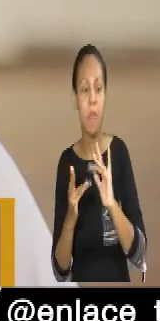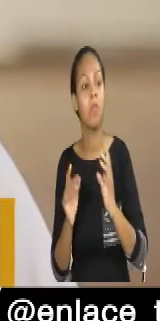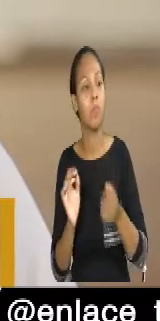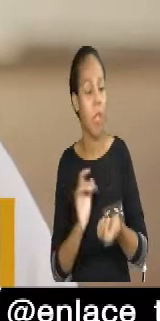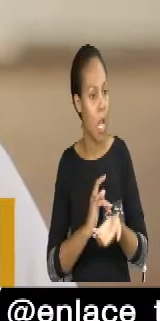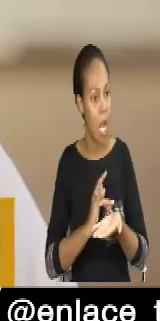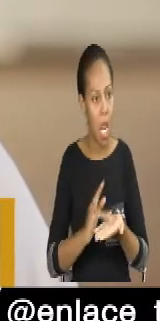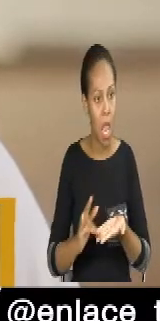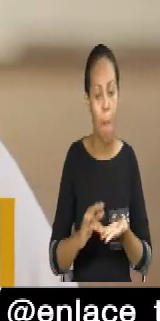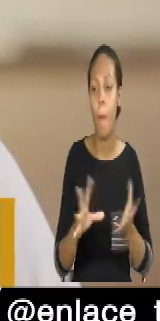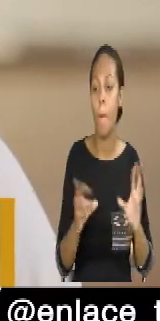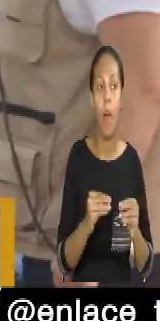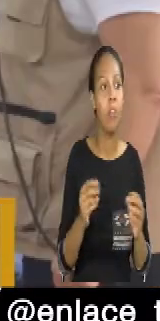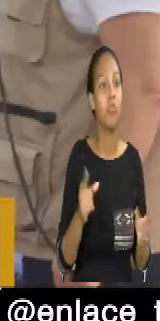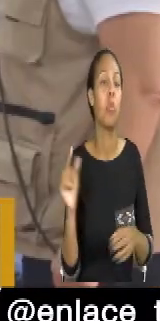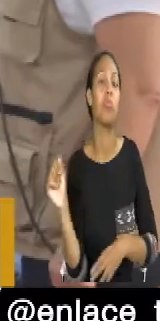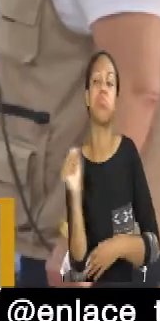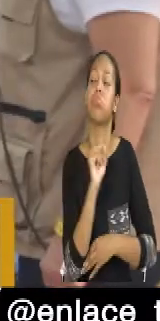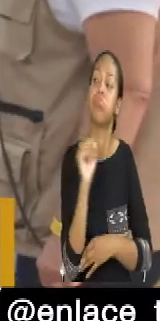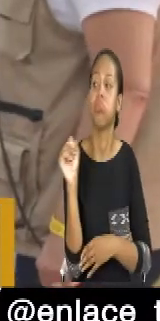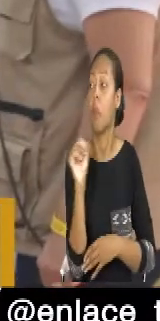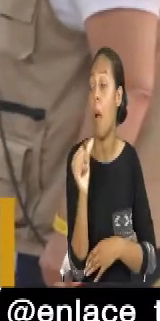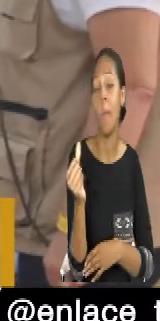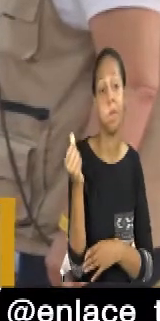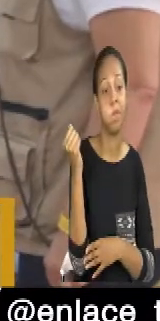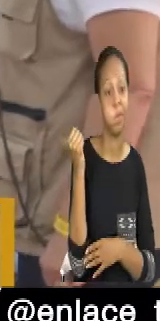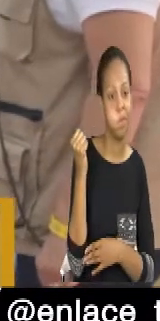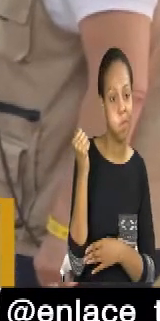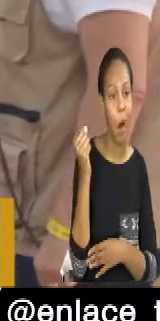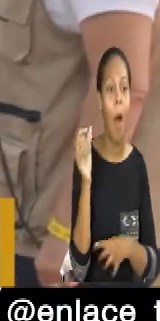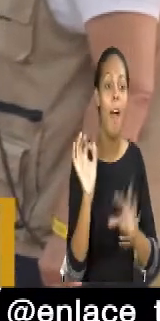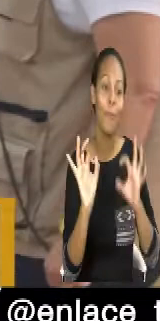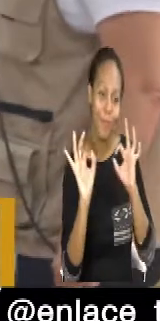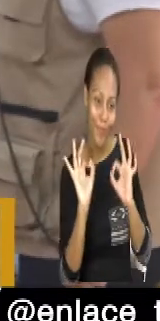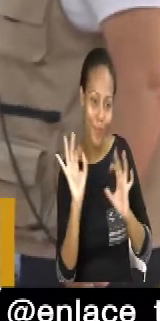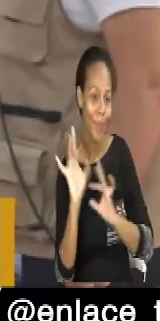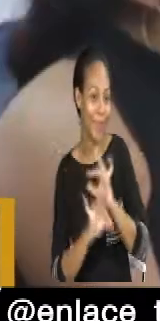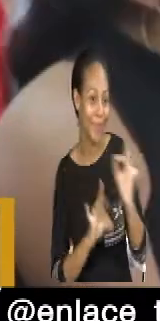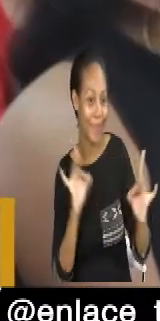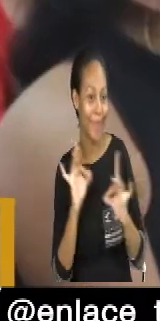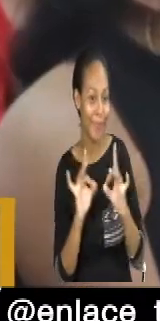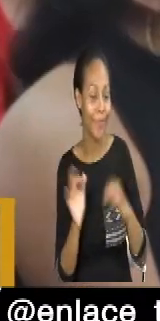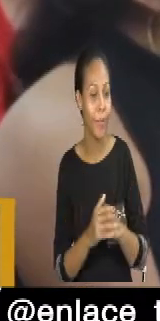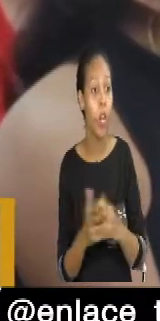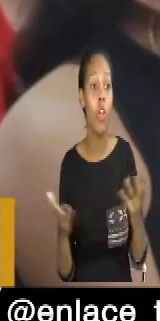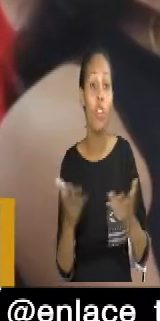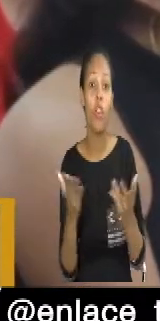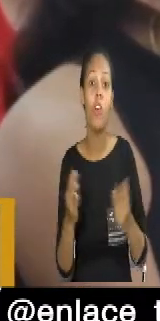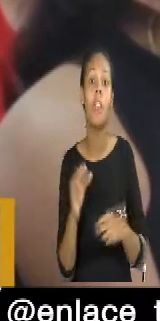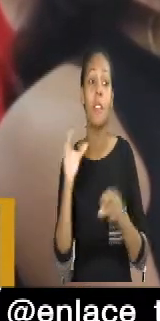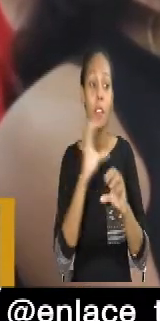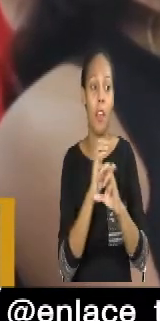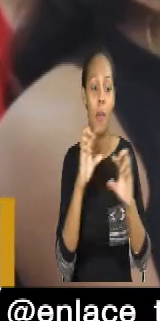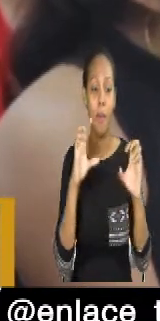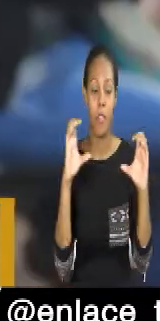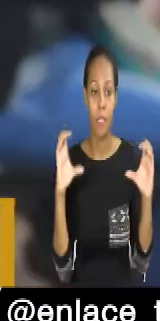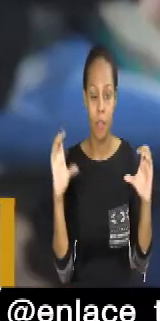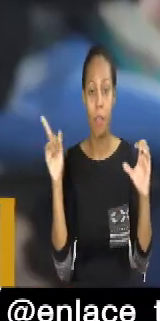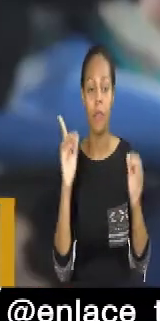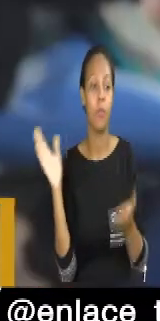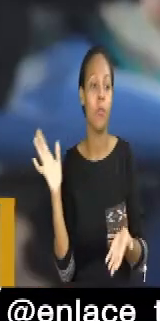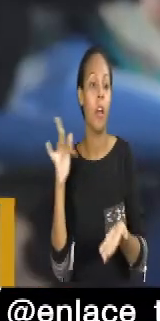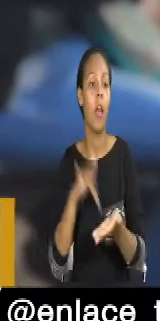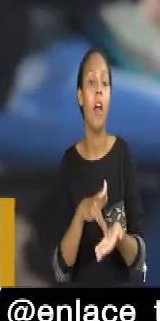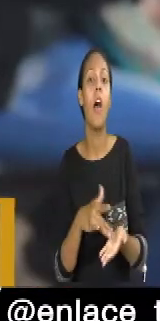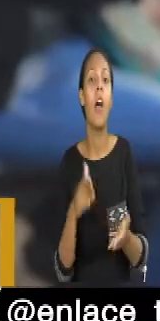de transporte, de embalaje. La actividad, que se cumple de forma gratuita en el auditorio del Centro Popular Comercial, se realizará hasta el